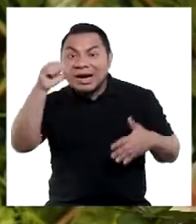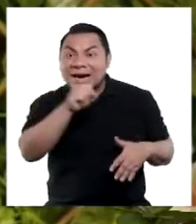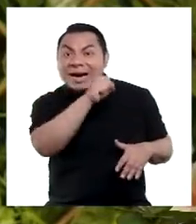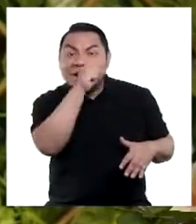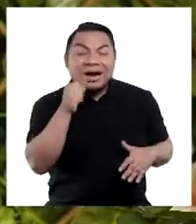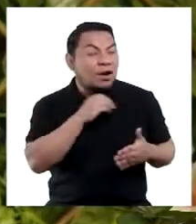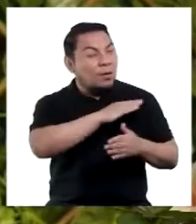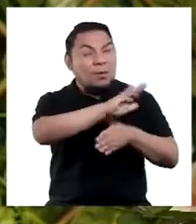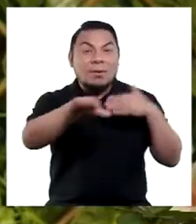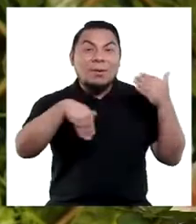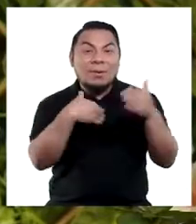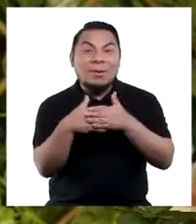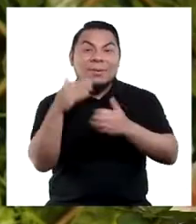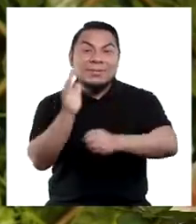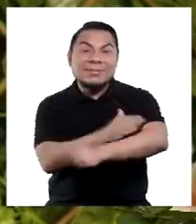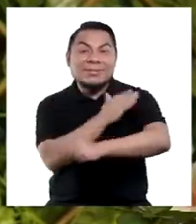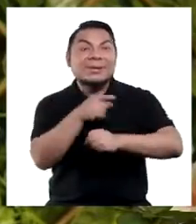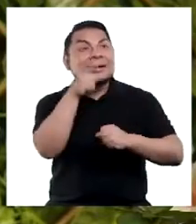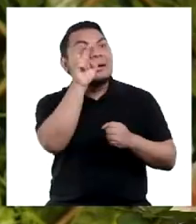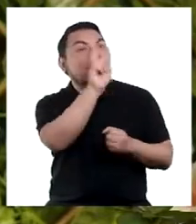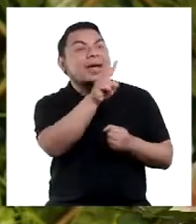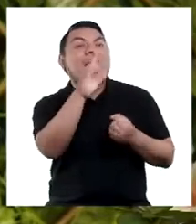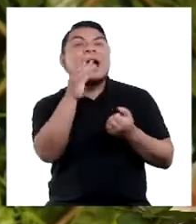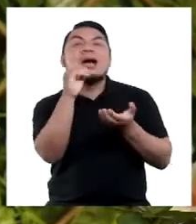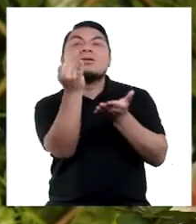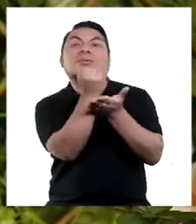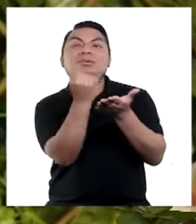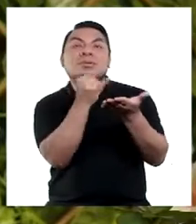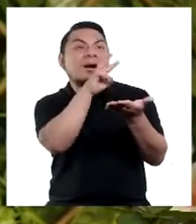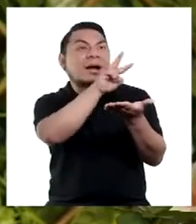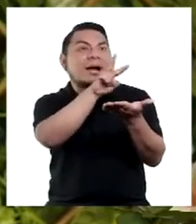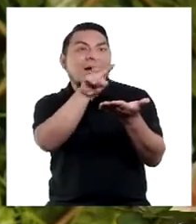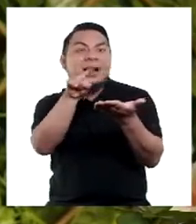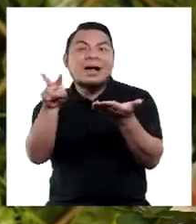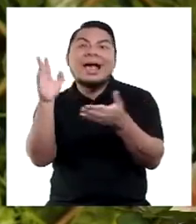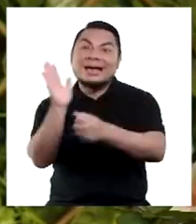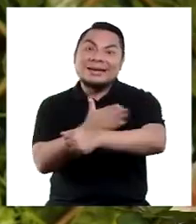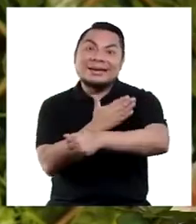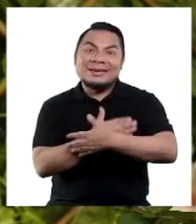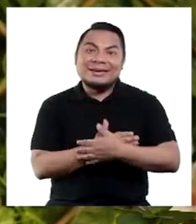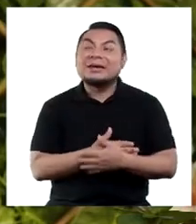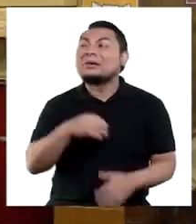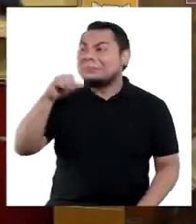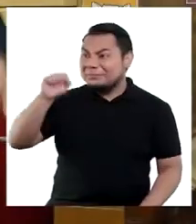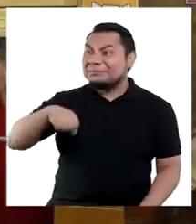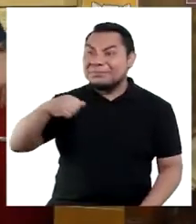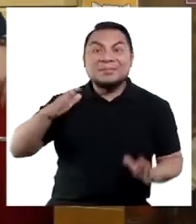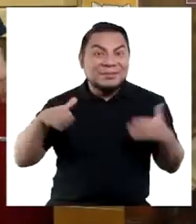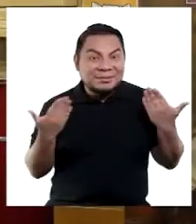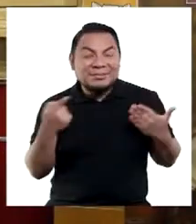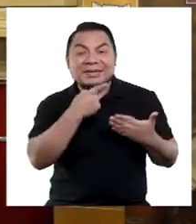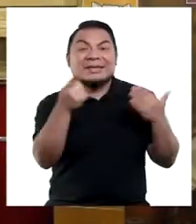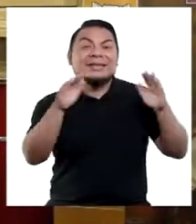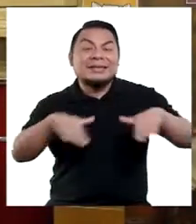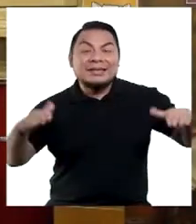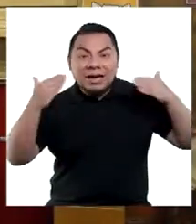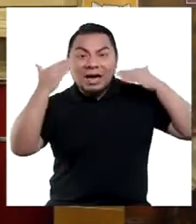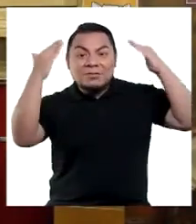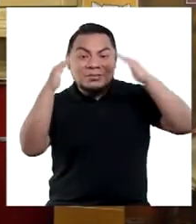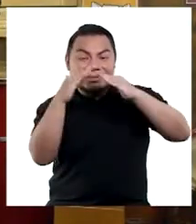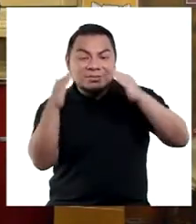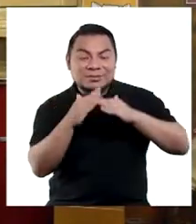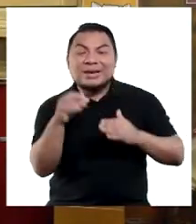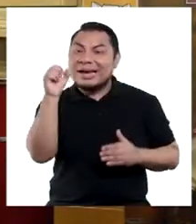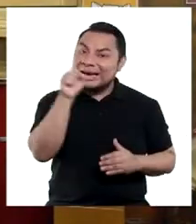ya podemos cantar todo el pregón leyendo las imágenes a niñas niños